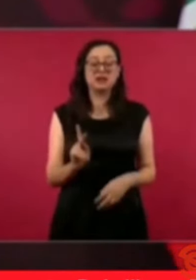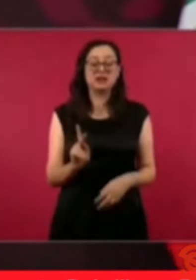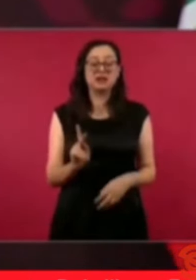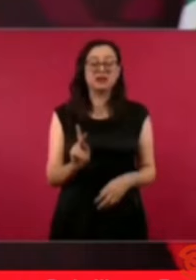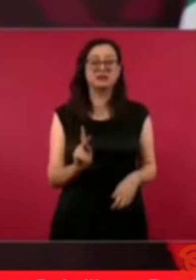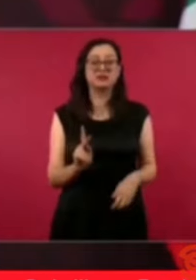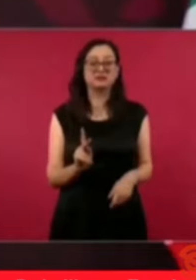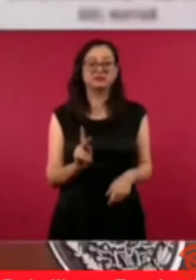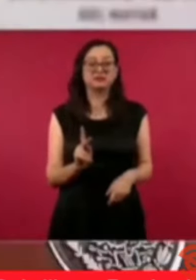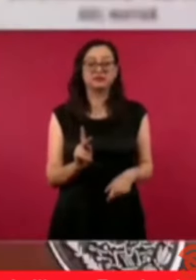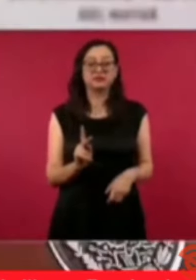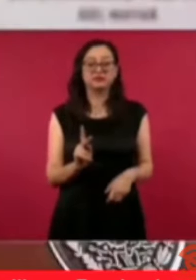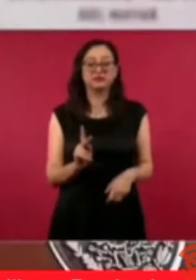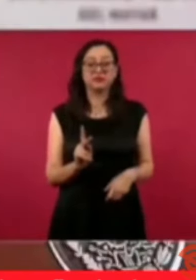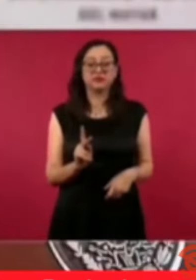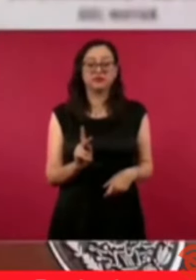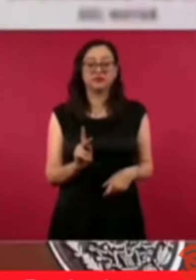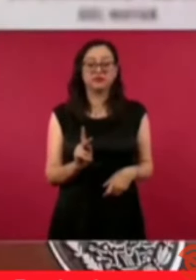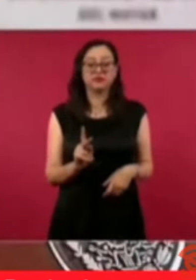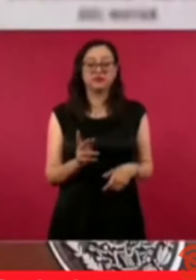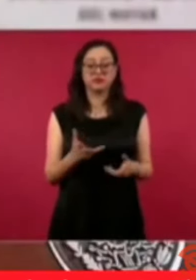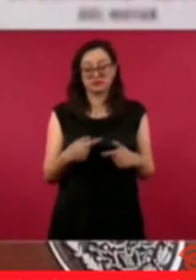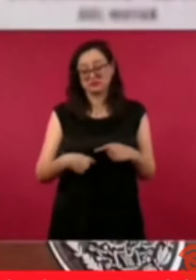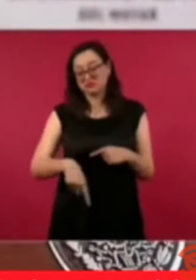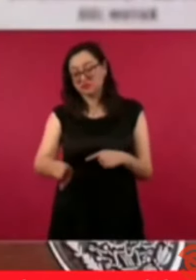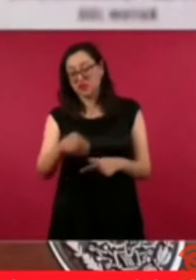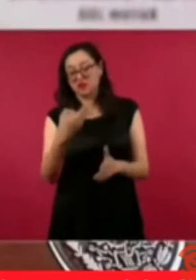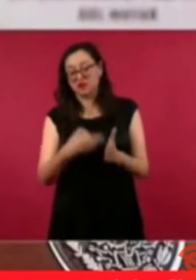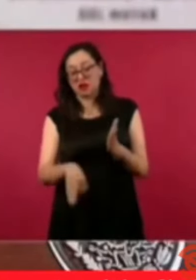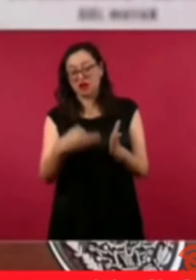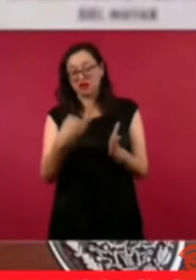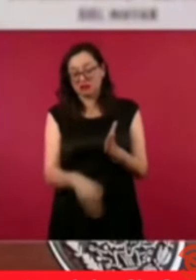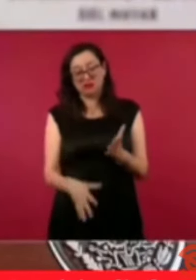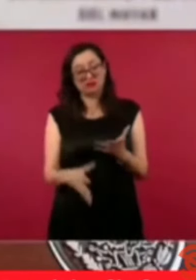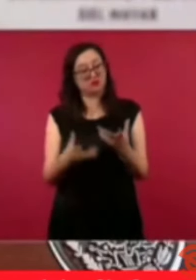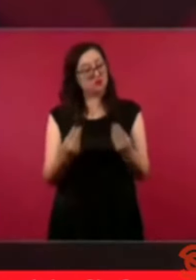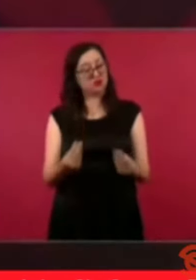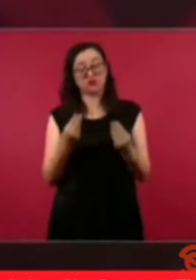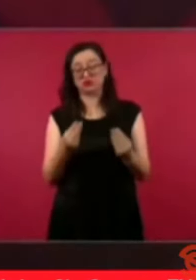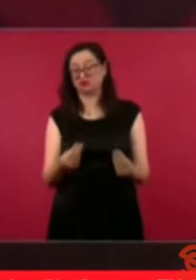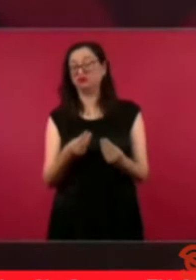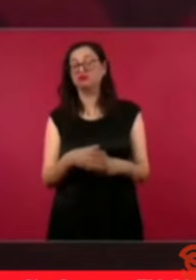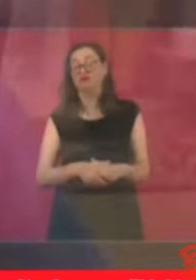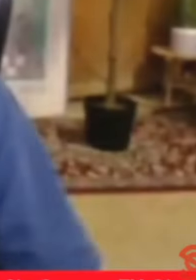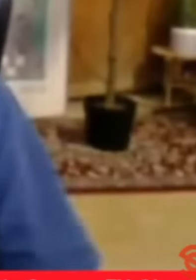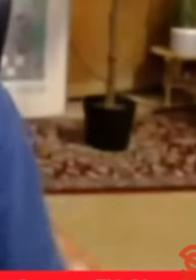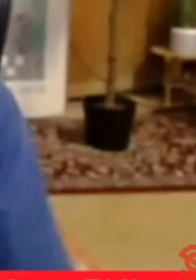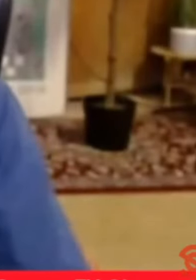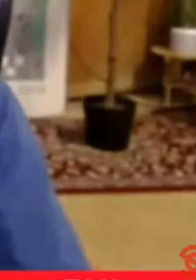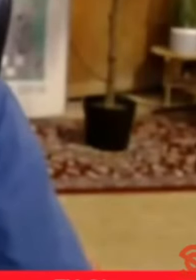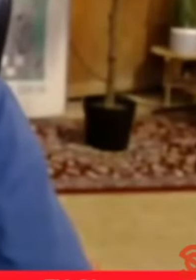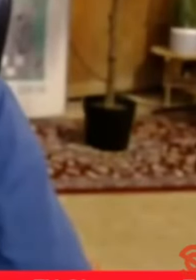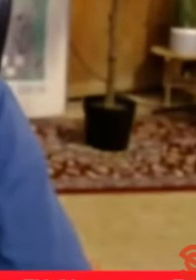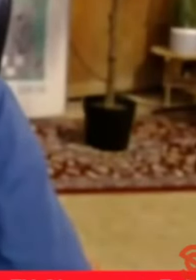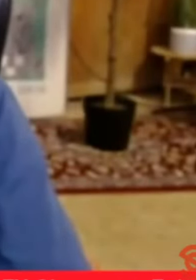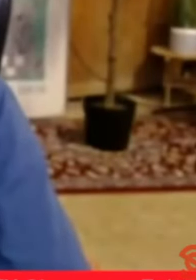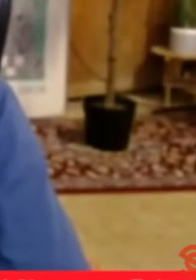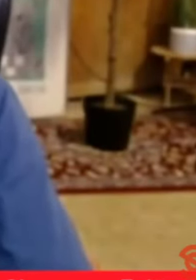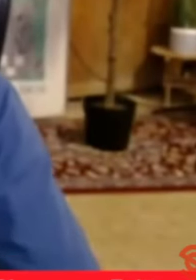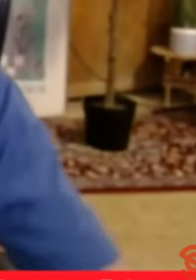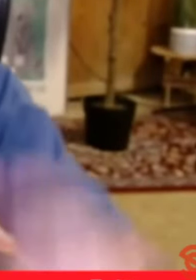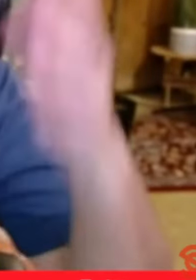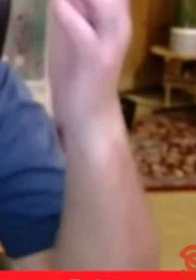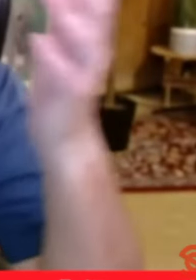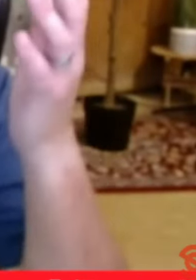salir muchas cosas pero de verdad de verdad es muy muy interesante